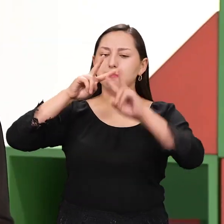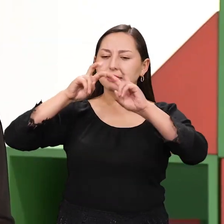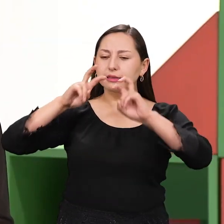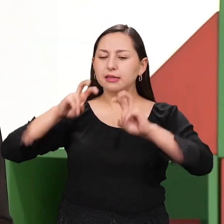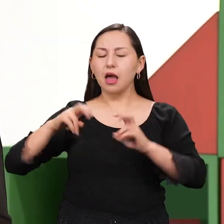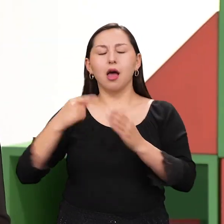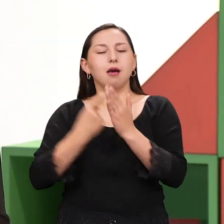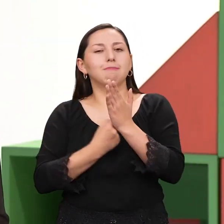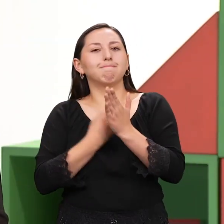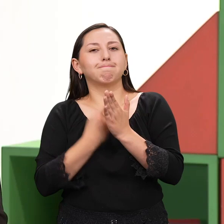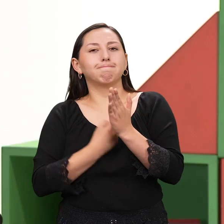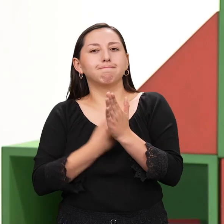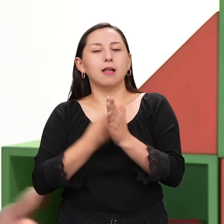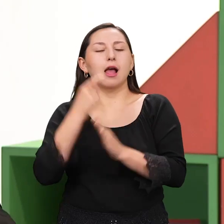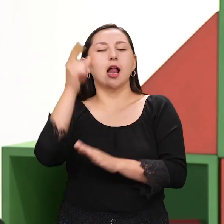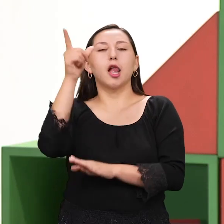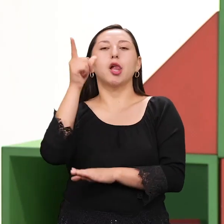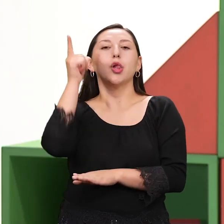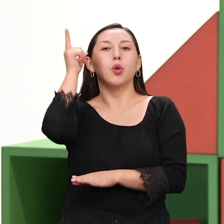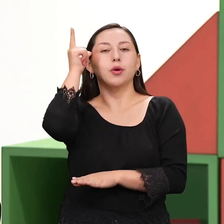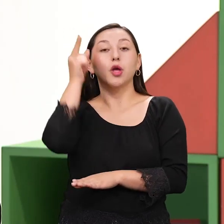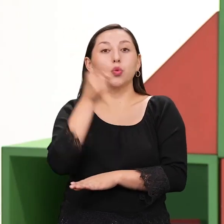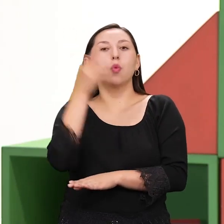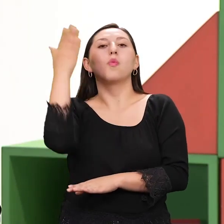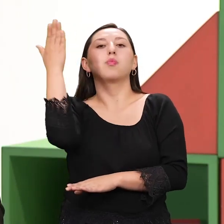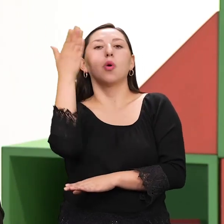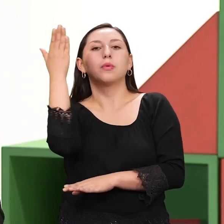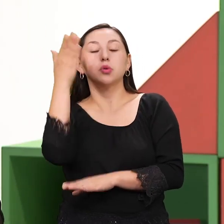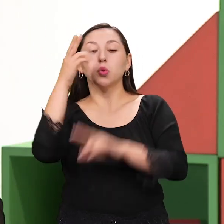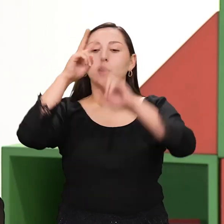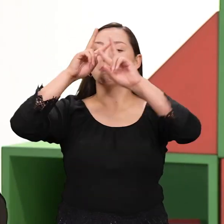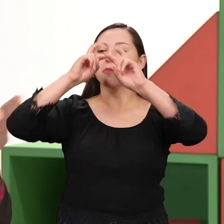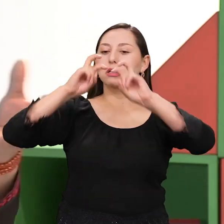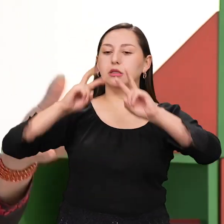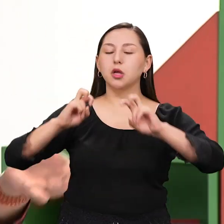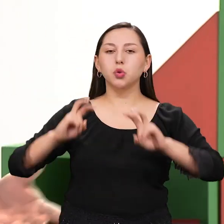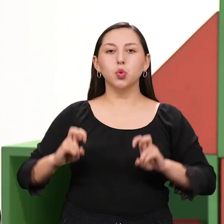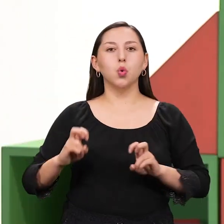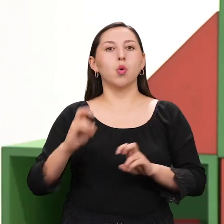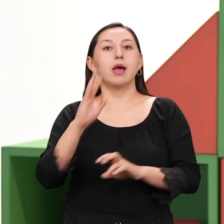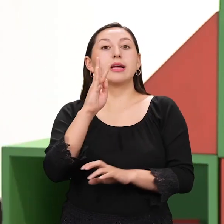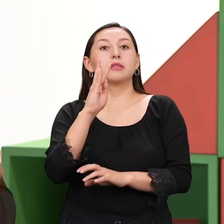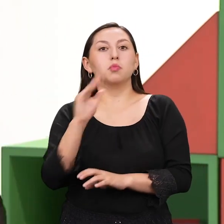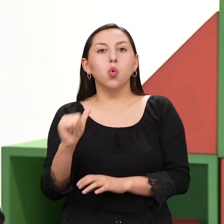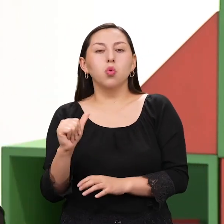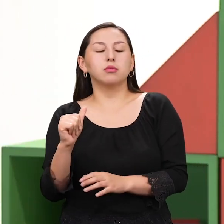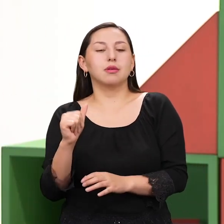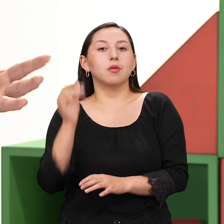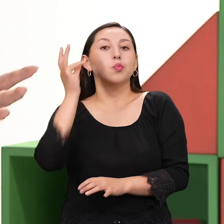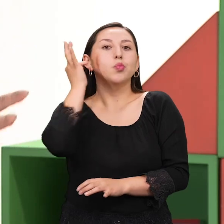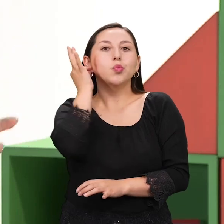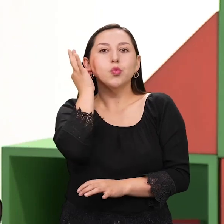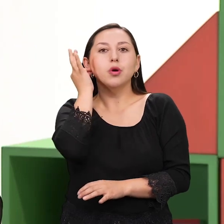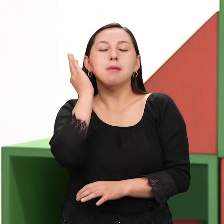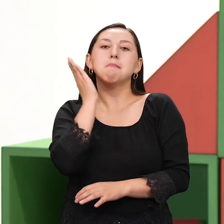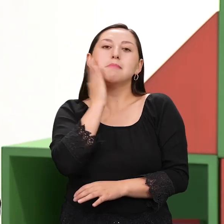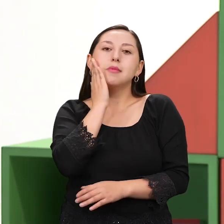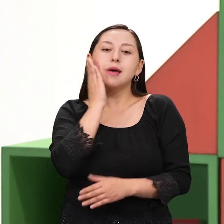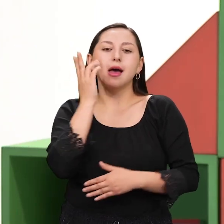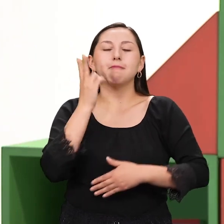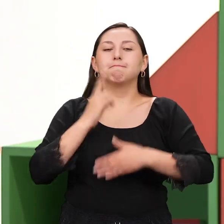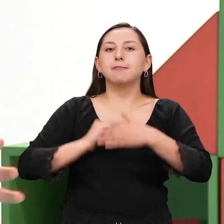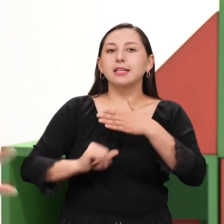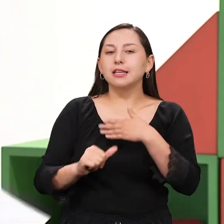en varias facetas, digamos, como docente, investigadora, no sé, esposa, mujer. ¿Cómo